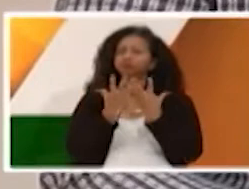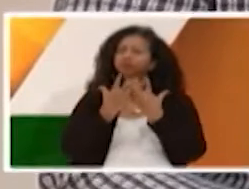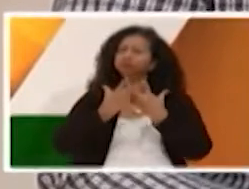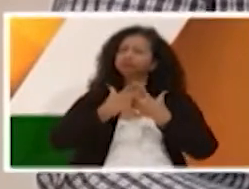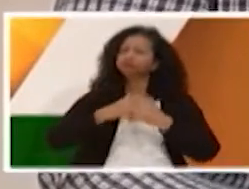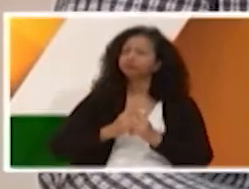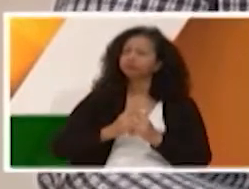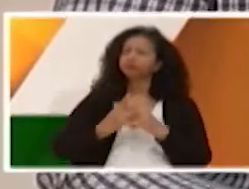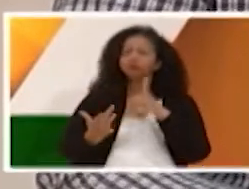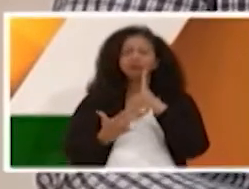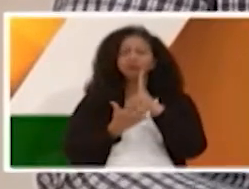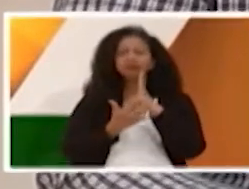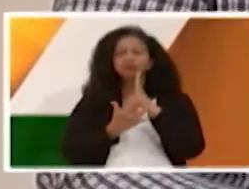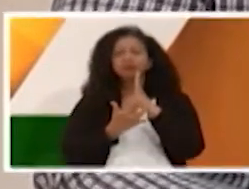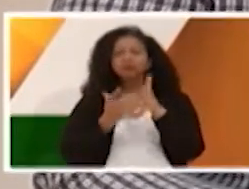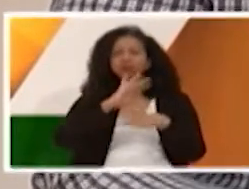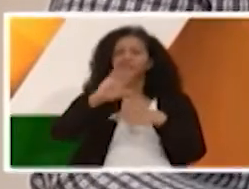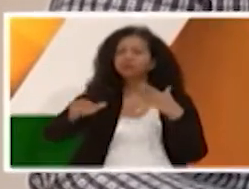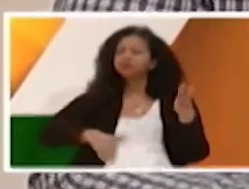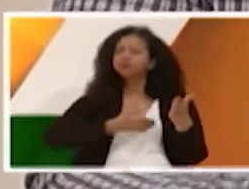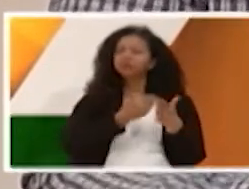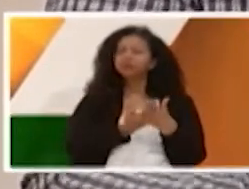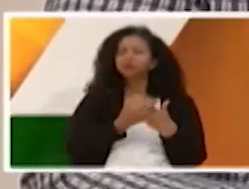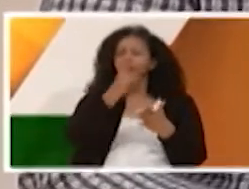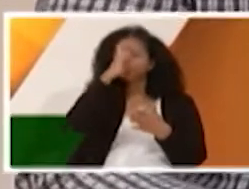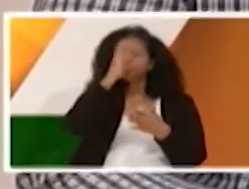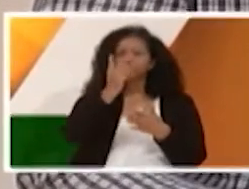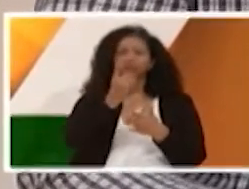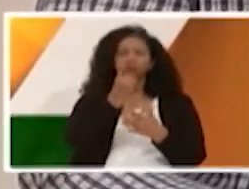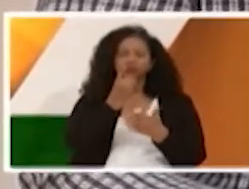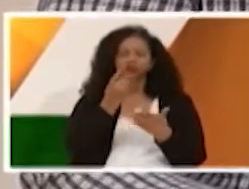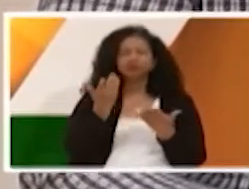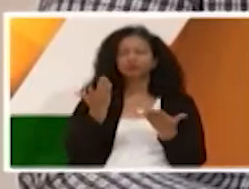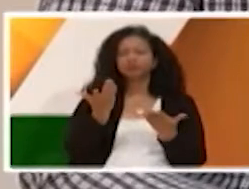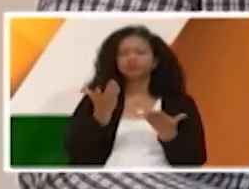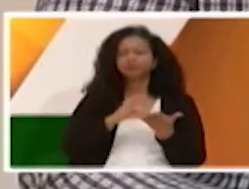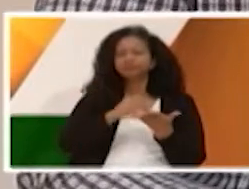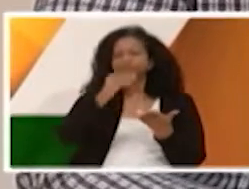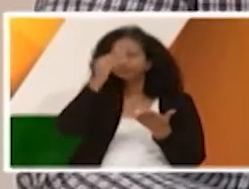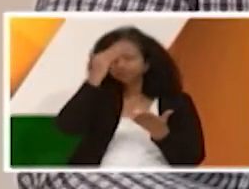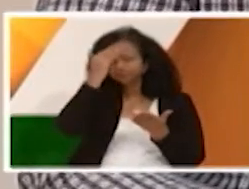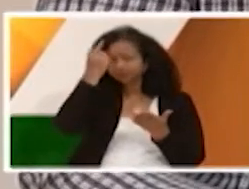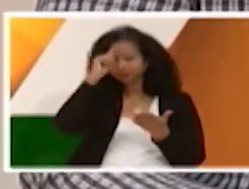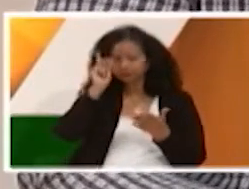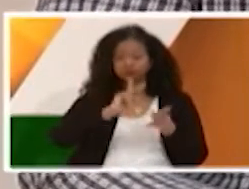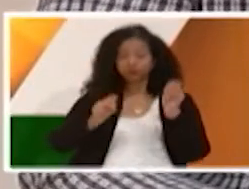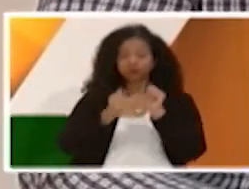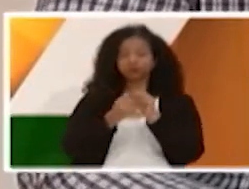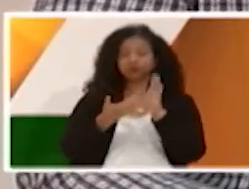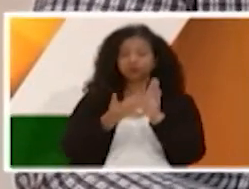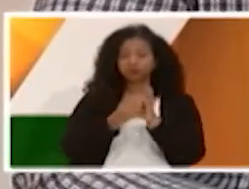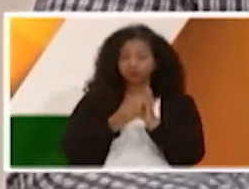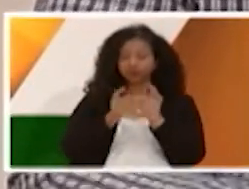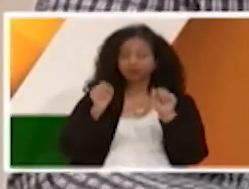la técnica que el país ha adquirido, o sea, en cuanto a lo que es el manejo adecuado de la persona con discapacidad, ha conllevado